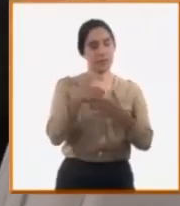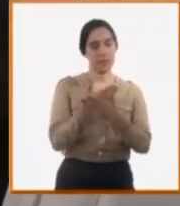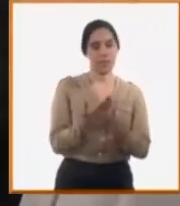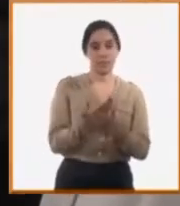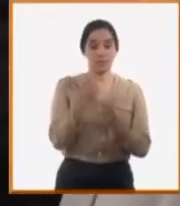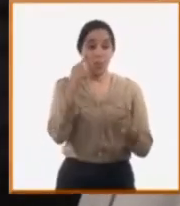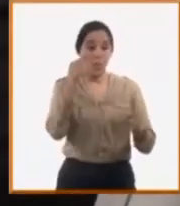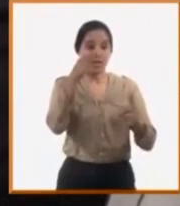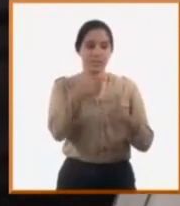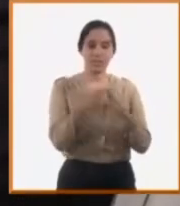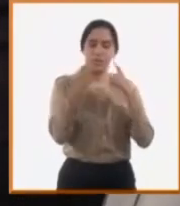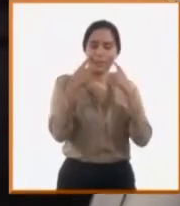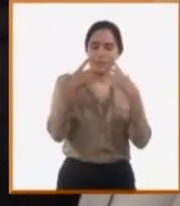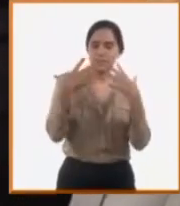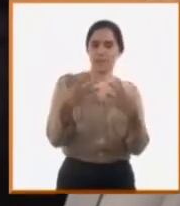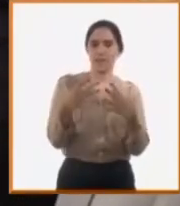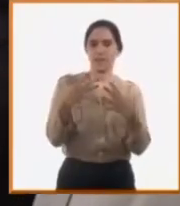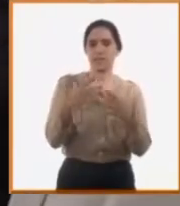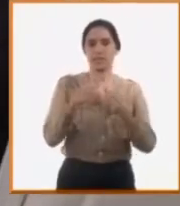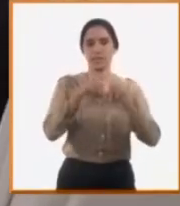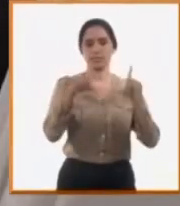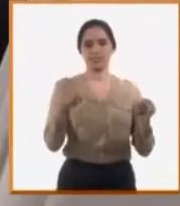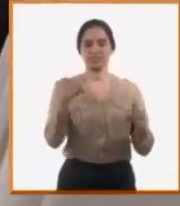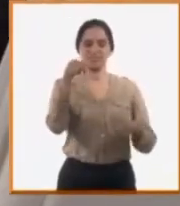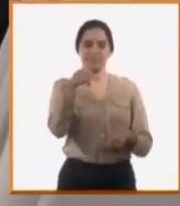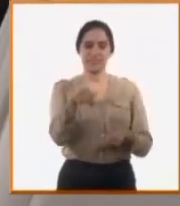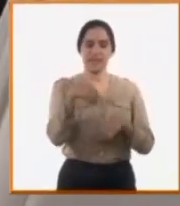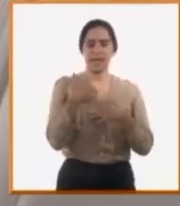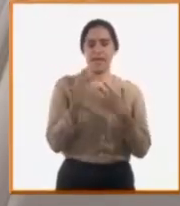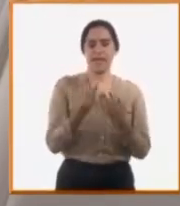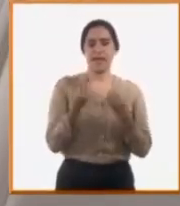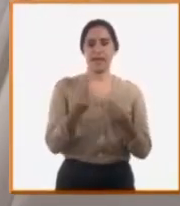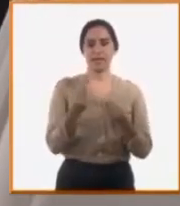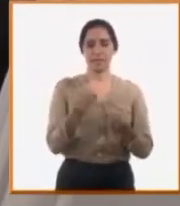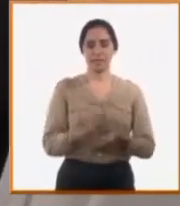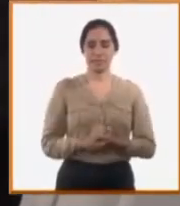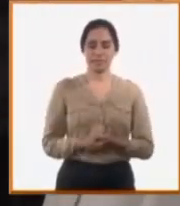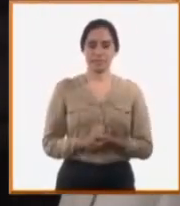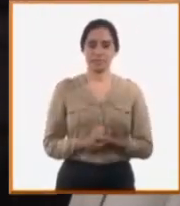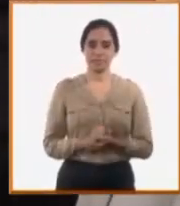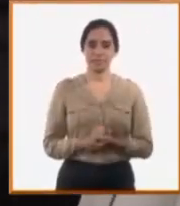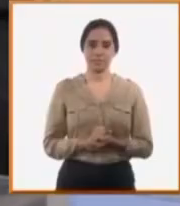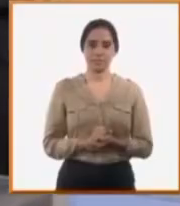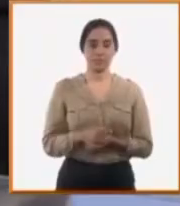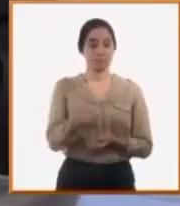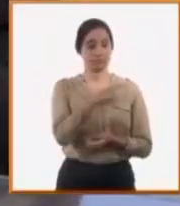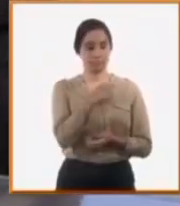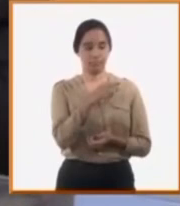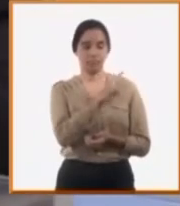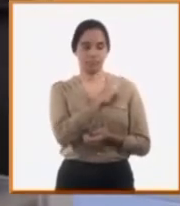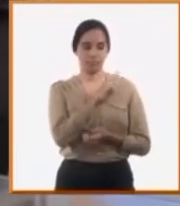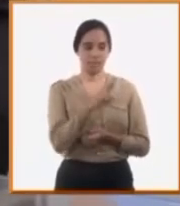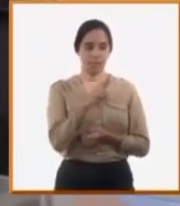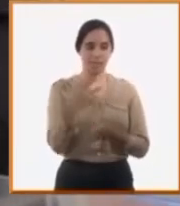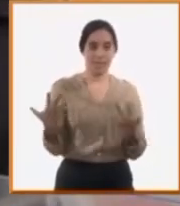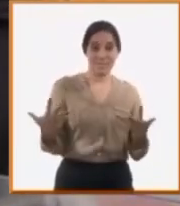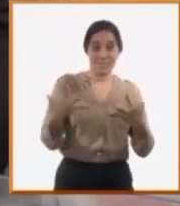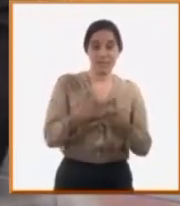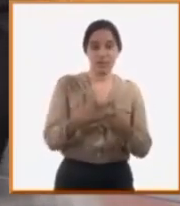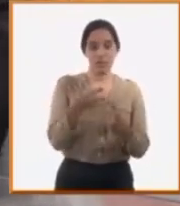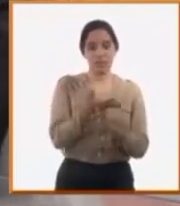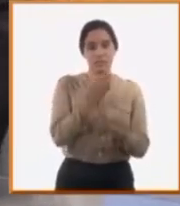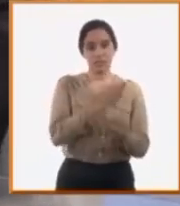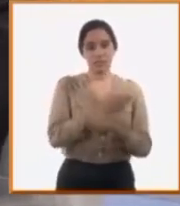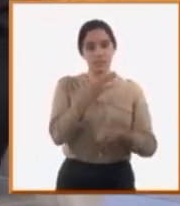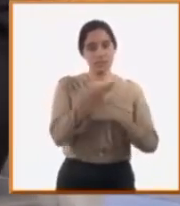un lema central un objetivo central este este a qu lo va a dedicar la lación cubana está efectivamente tú tienes toda la razón que está asociado como se veía también